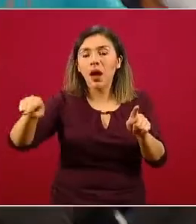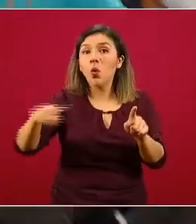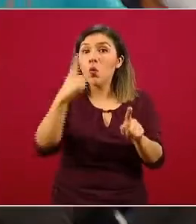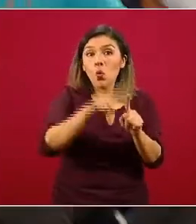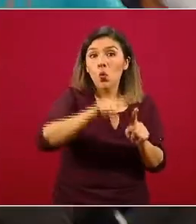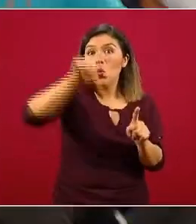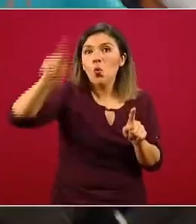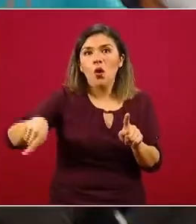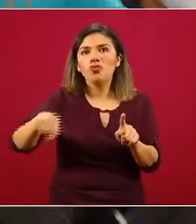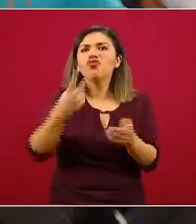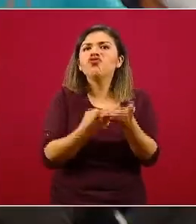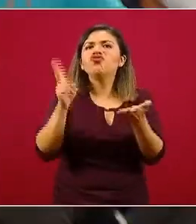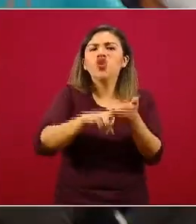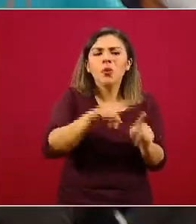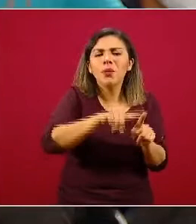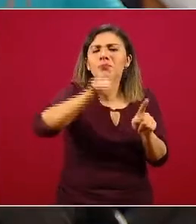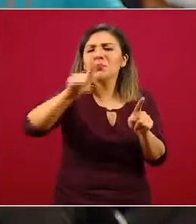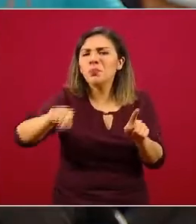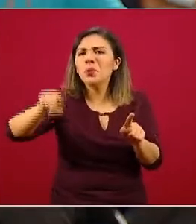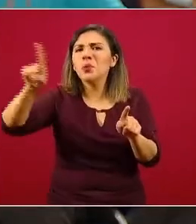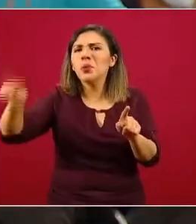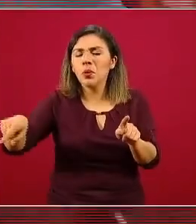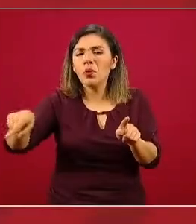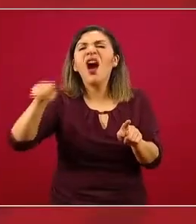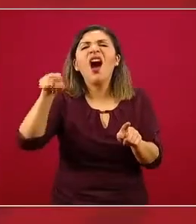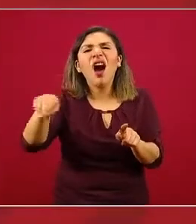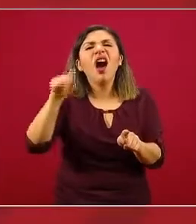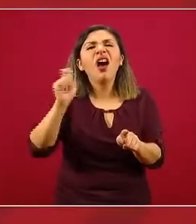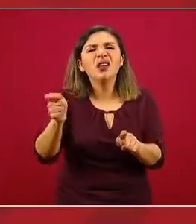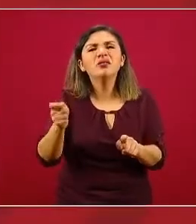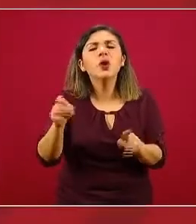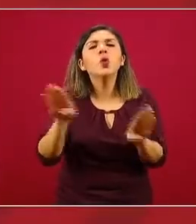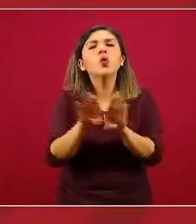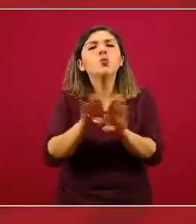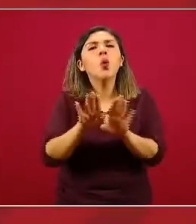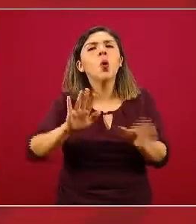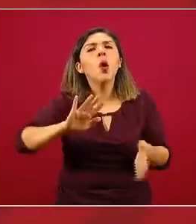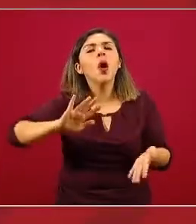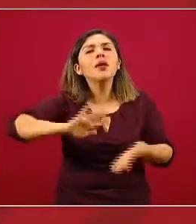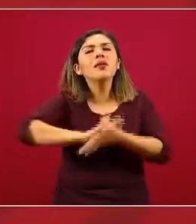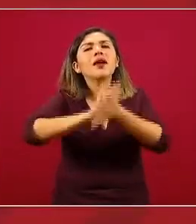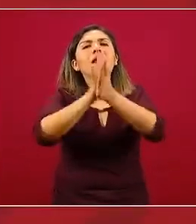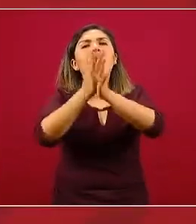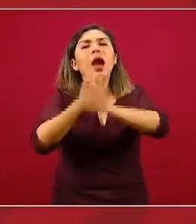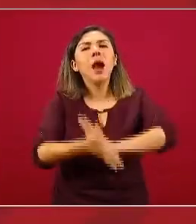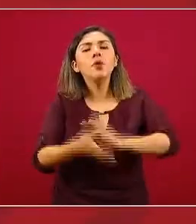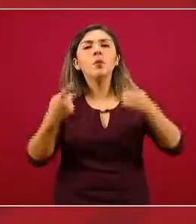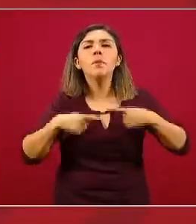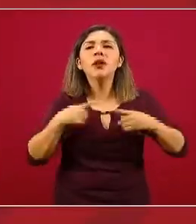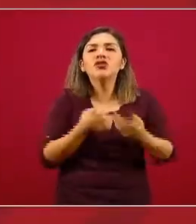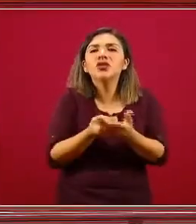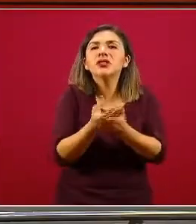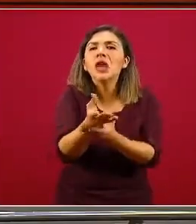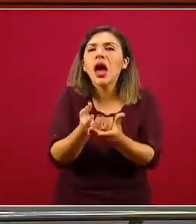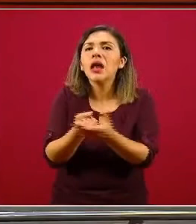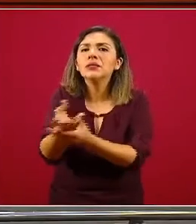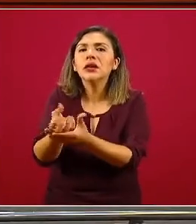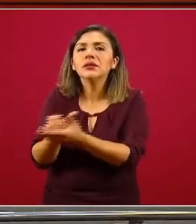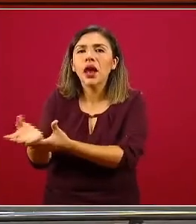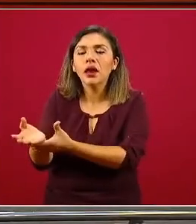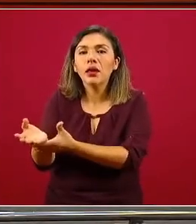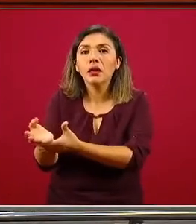una, y eso lo que sugiere es que hubo un cambio en la intensidad de la movilidad,